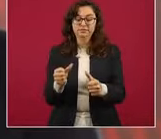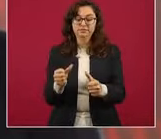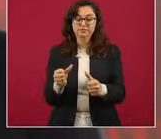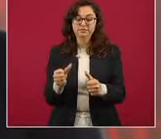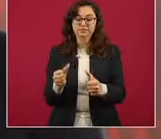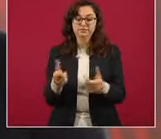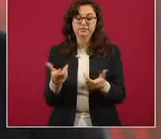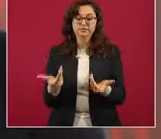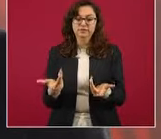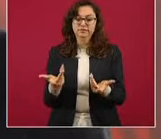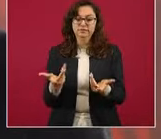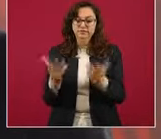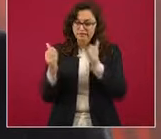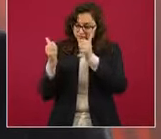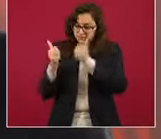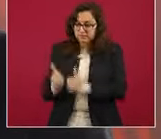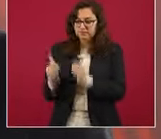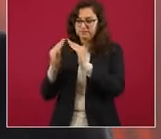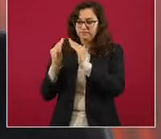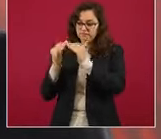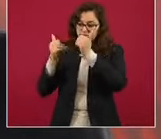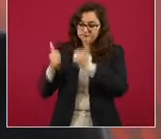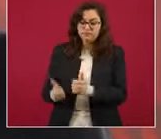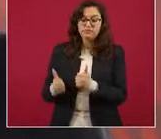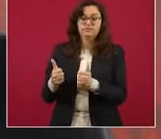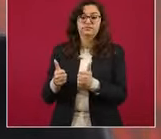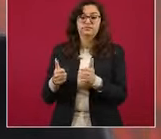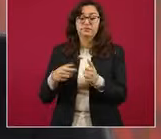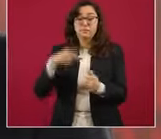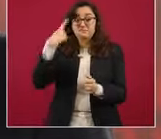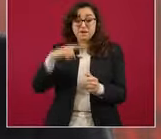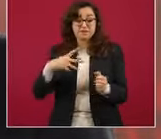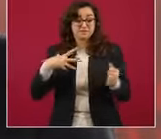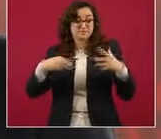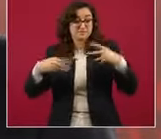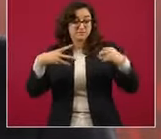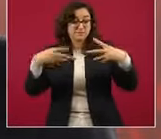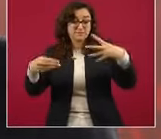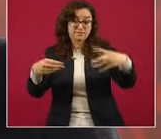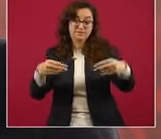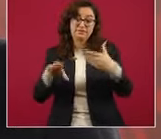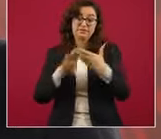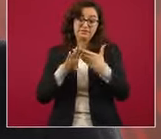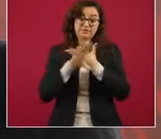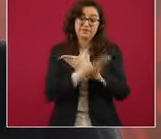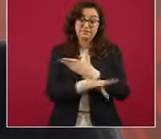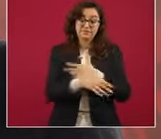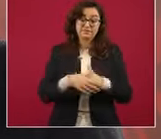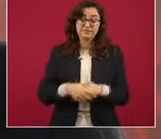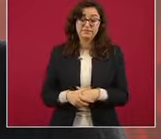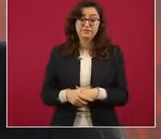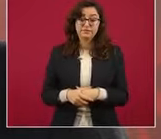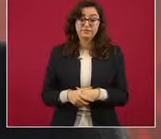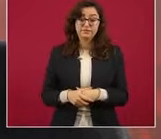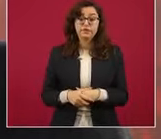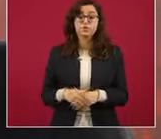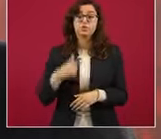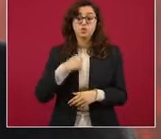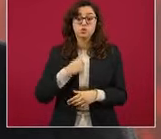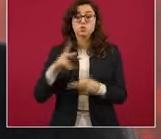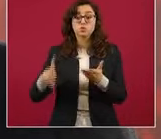para que no siga creciendo el número de contagios. Yo hago un